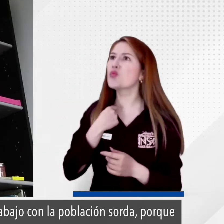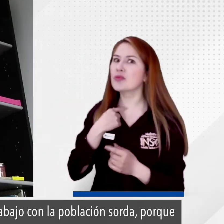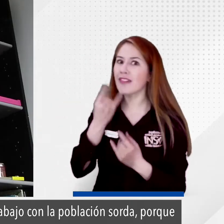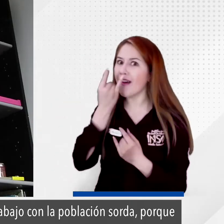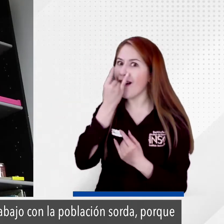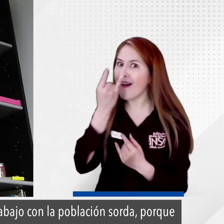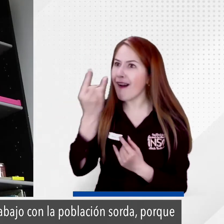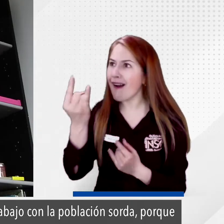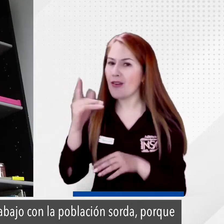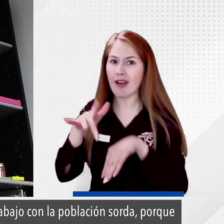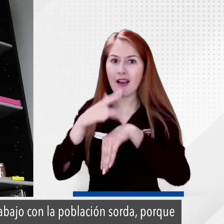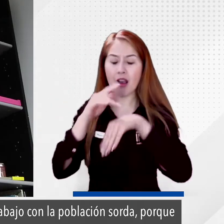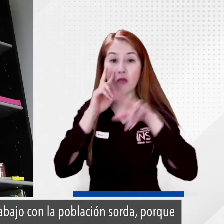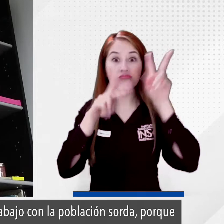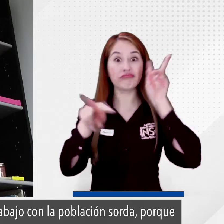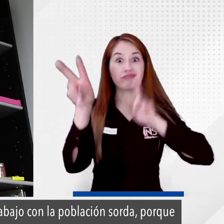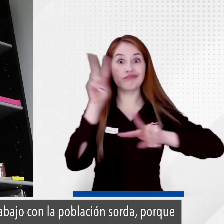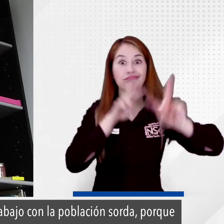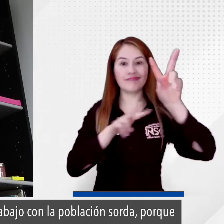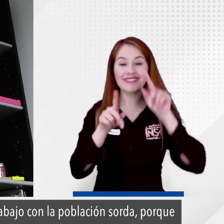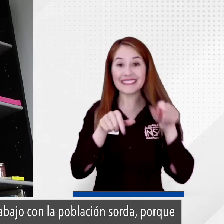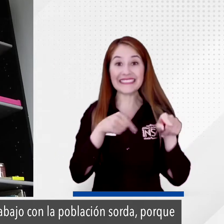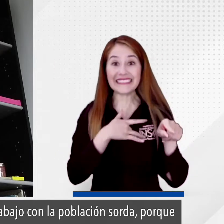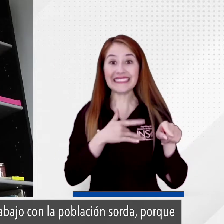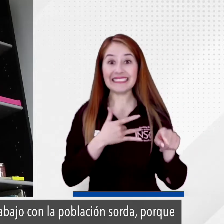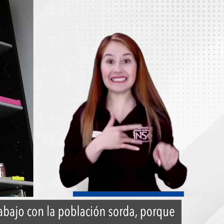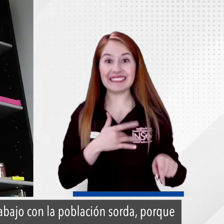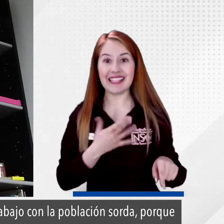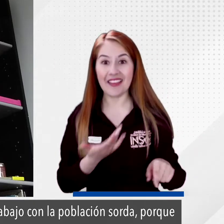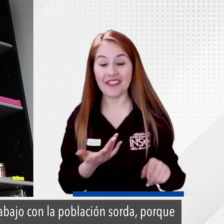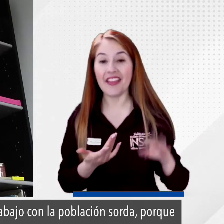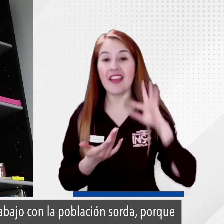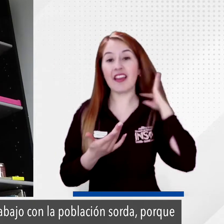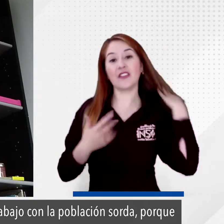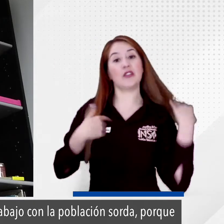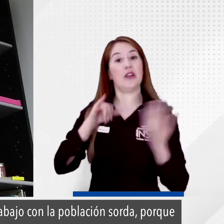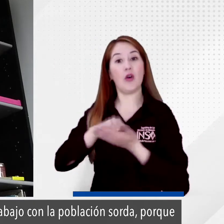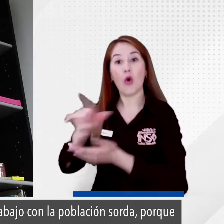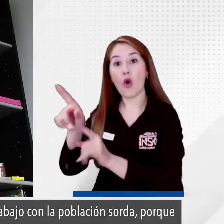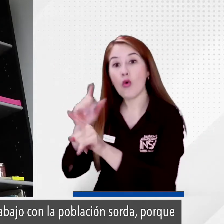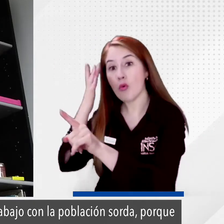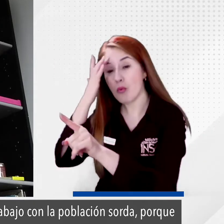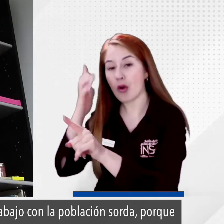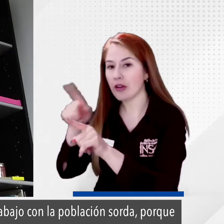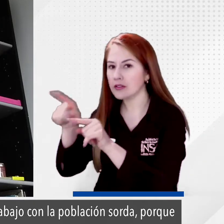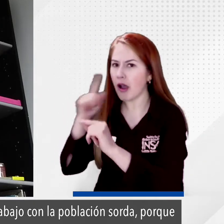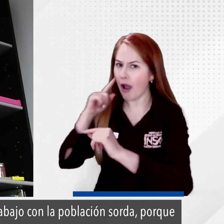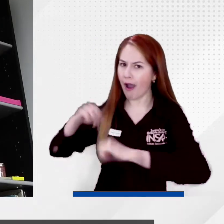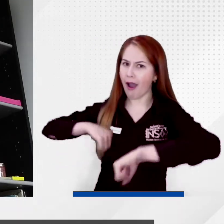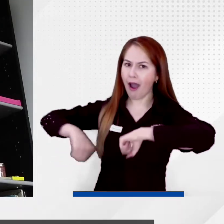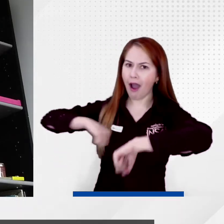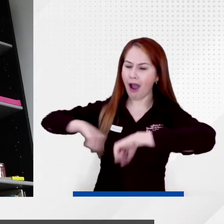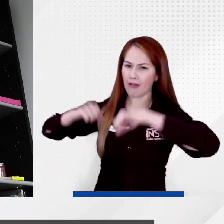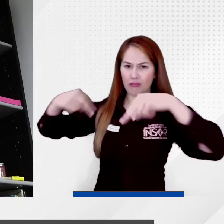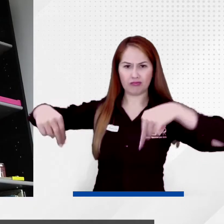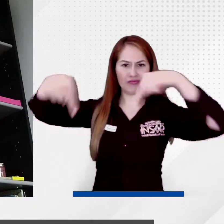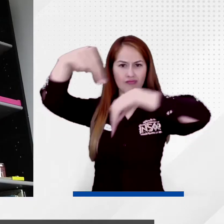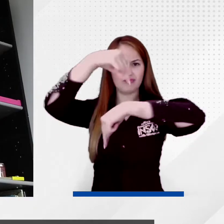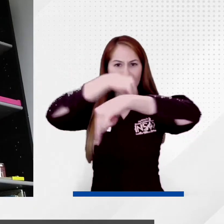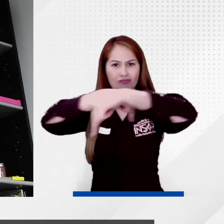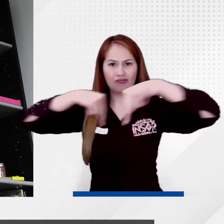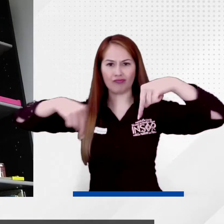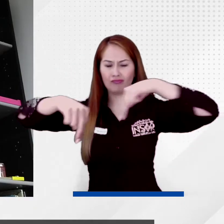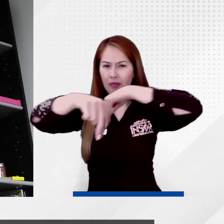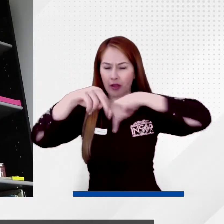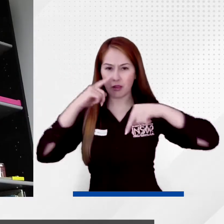que ellos les atraía y sentían empatía también, era porque estaba dinamizada